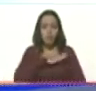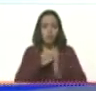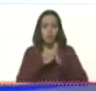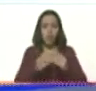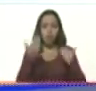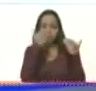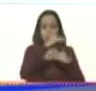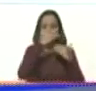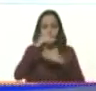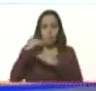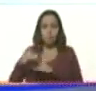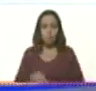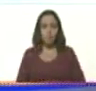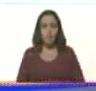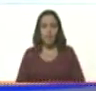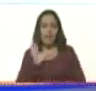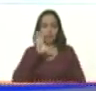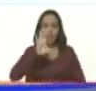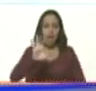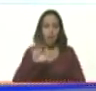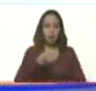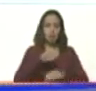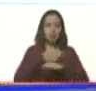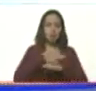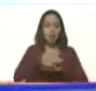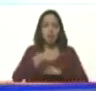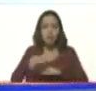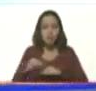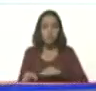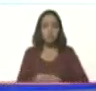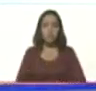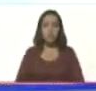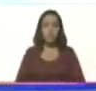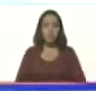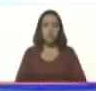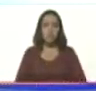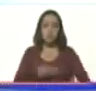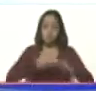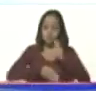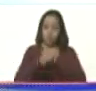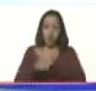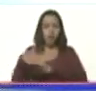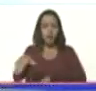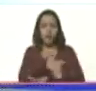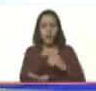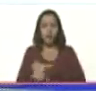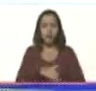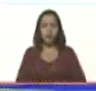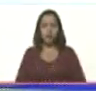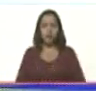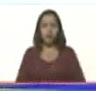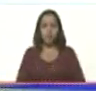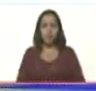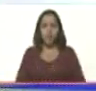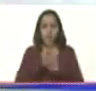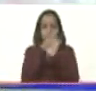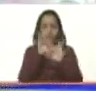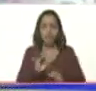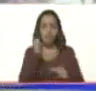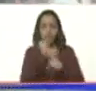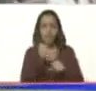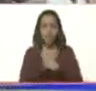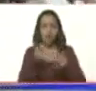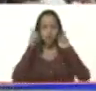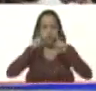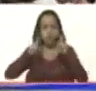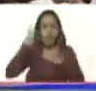niveles regionales, municipales y el poder popular, no fuéramos a la calle. En el método de trabajo de Hugo Chávez, el